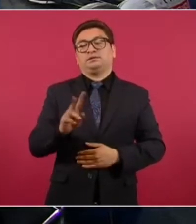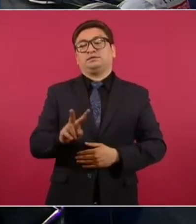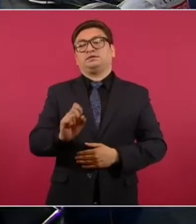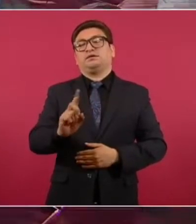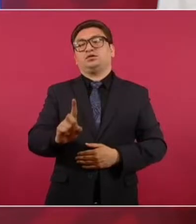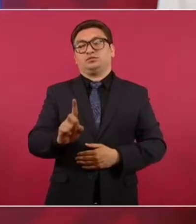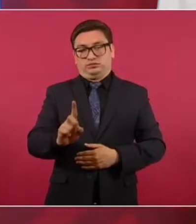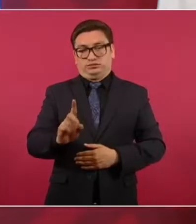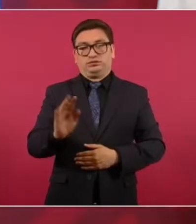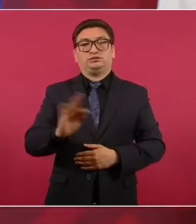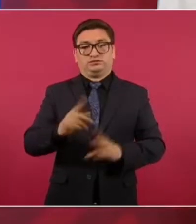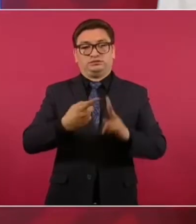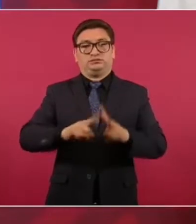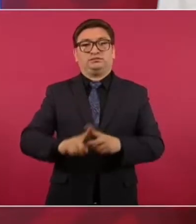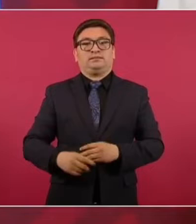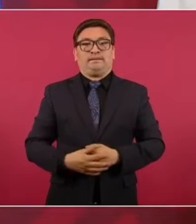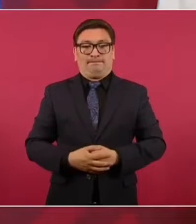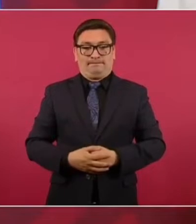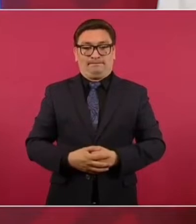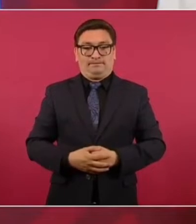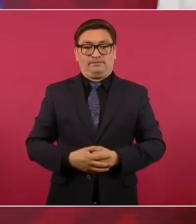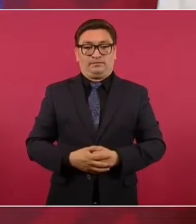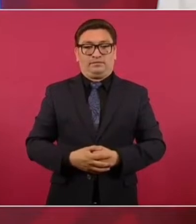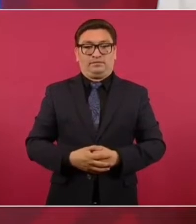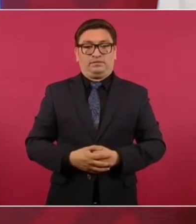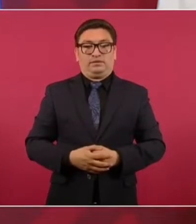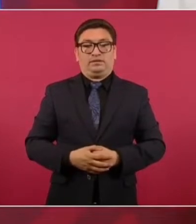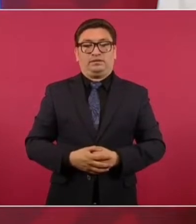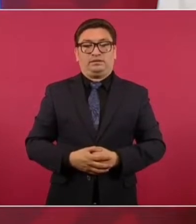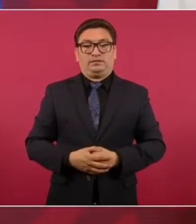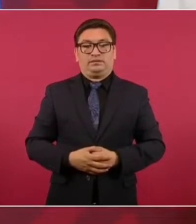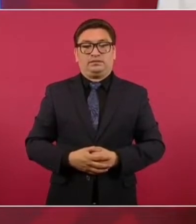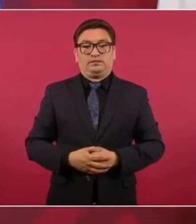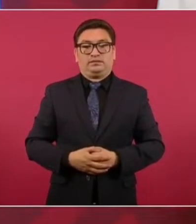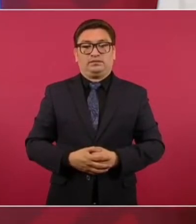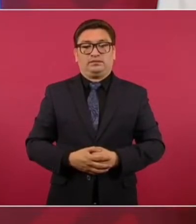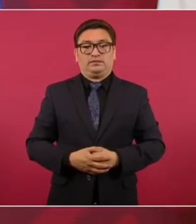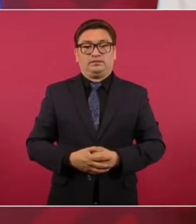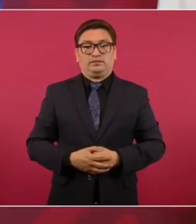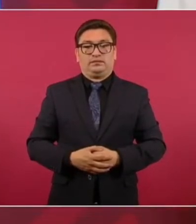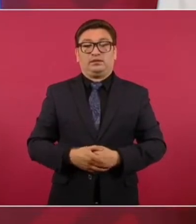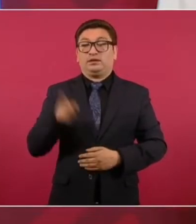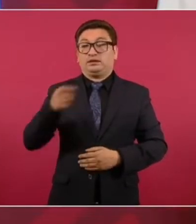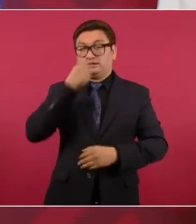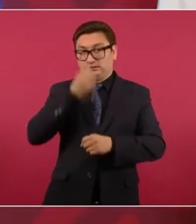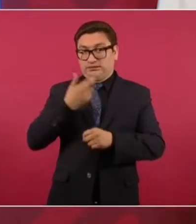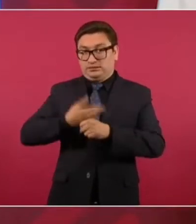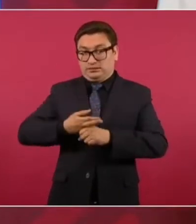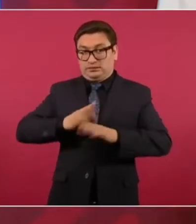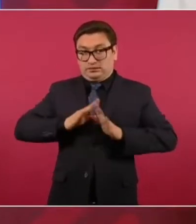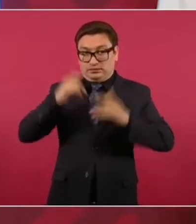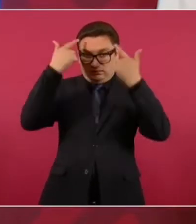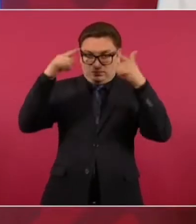semana se empiece. Sí, nos ayuda, como siempre, la Secretaría de la Defensa y